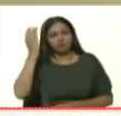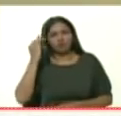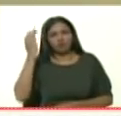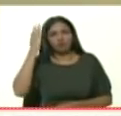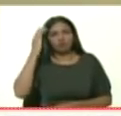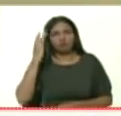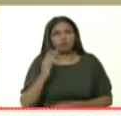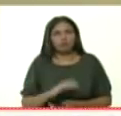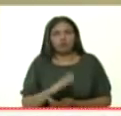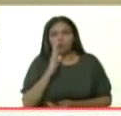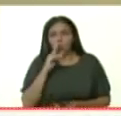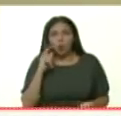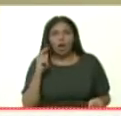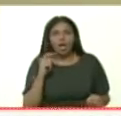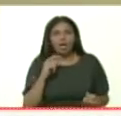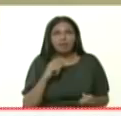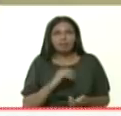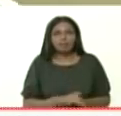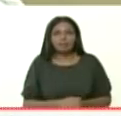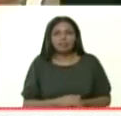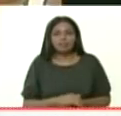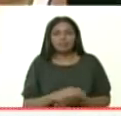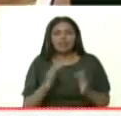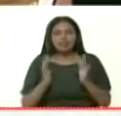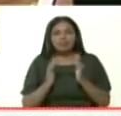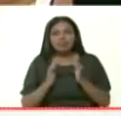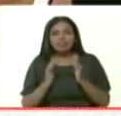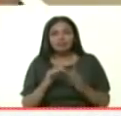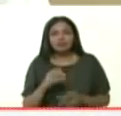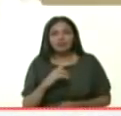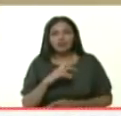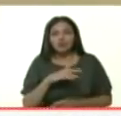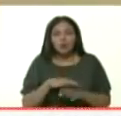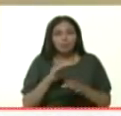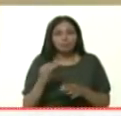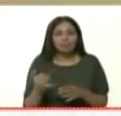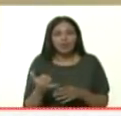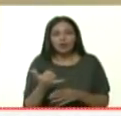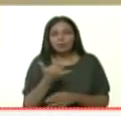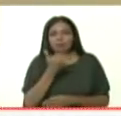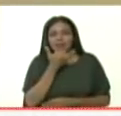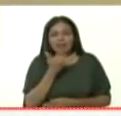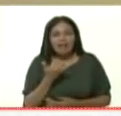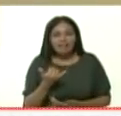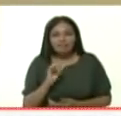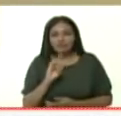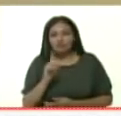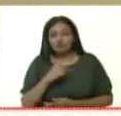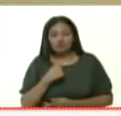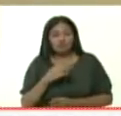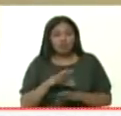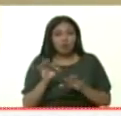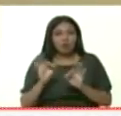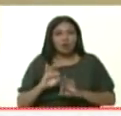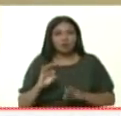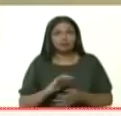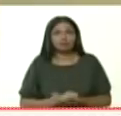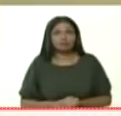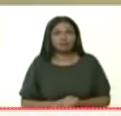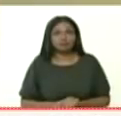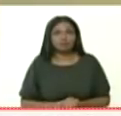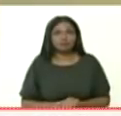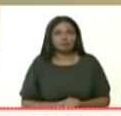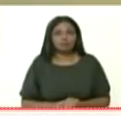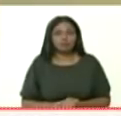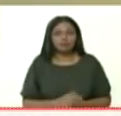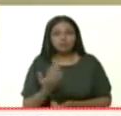No tiene traducción. No dejo que me engañen, ni me autoengaño. Pero los consejos comunales son un poder.